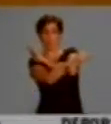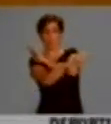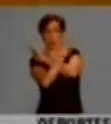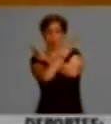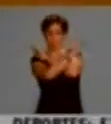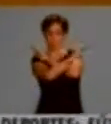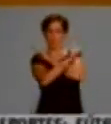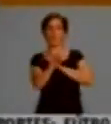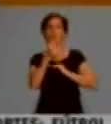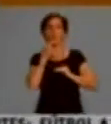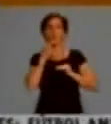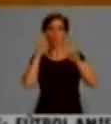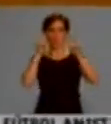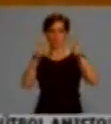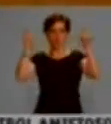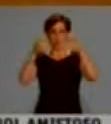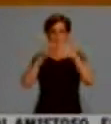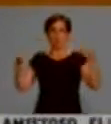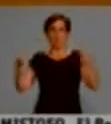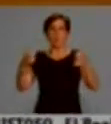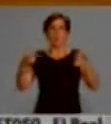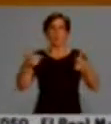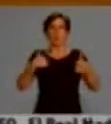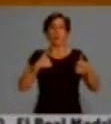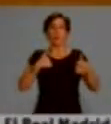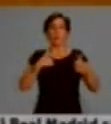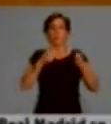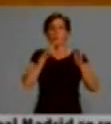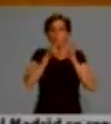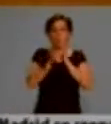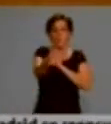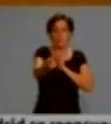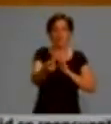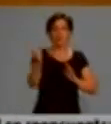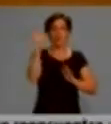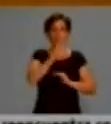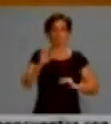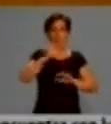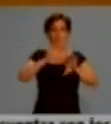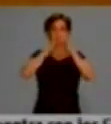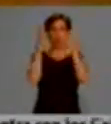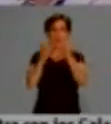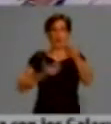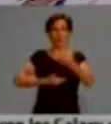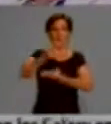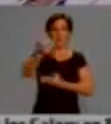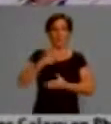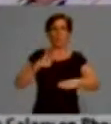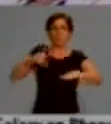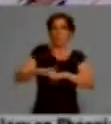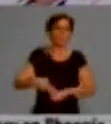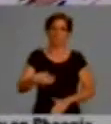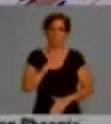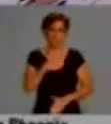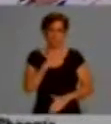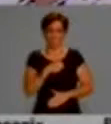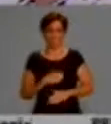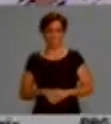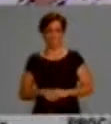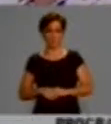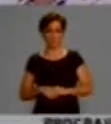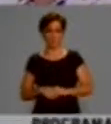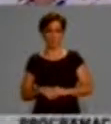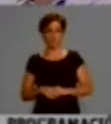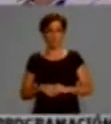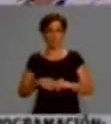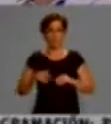contrarrestar, cito, la filtración de Cospedal a El Mundo. Fin de la cita. Fíjese, habla